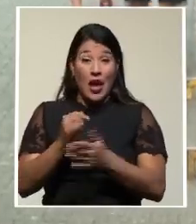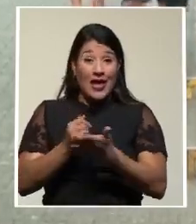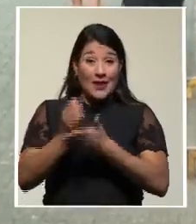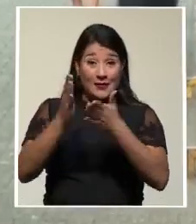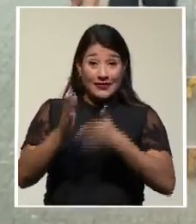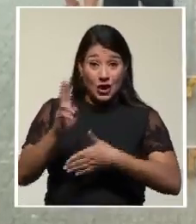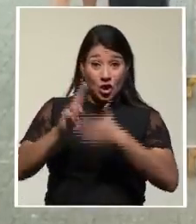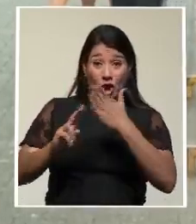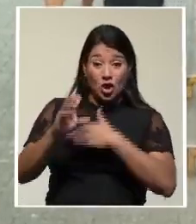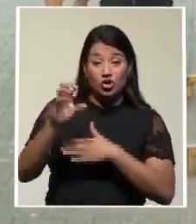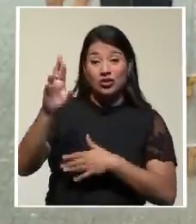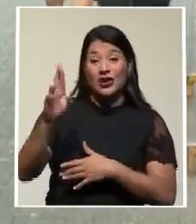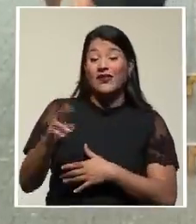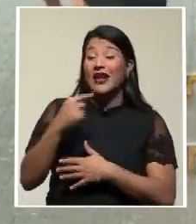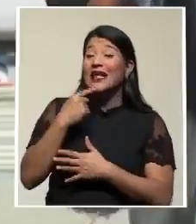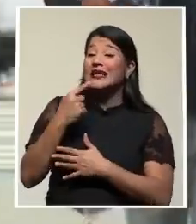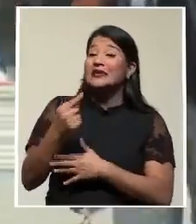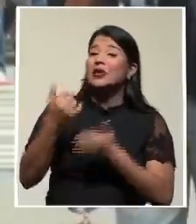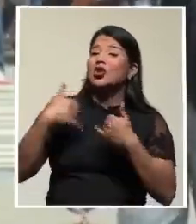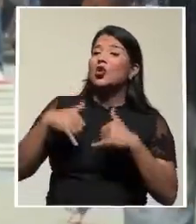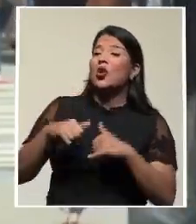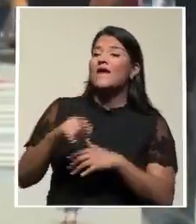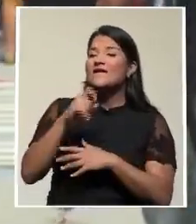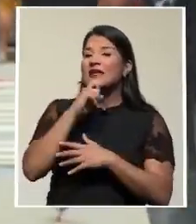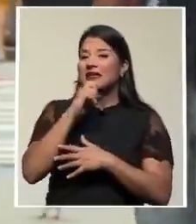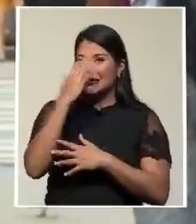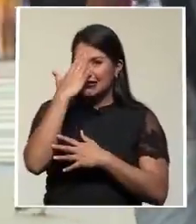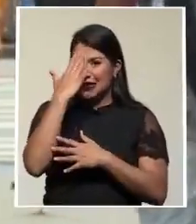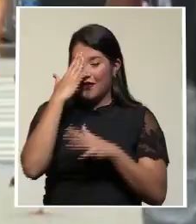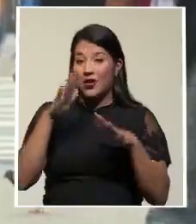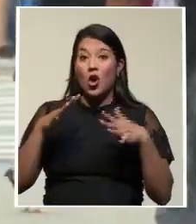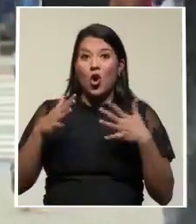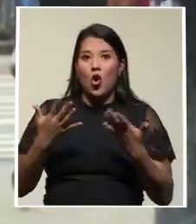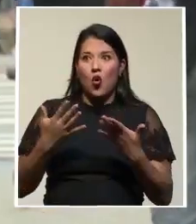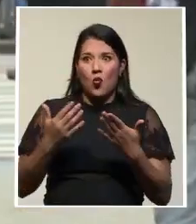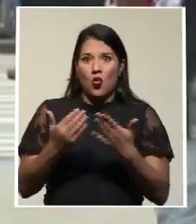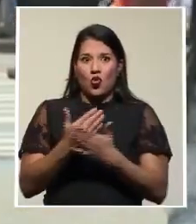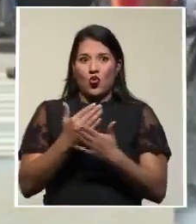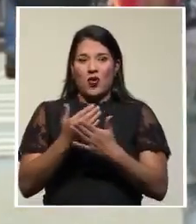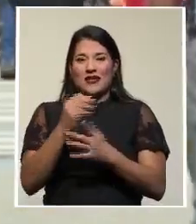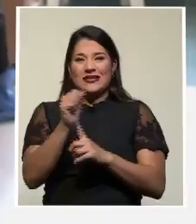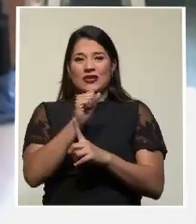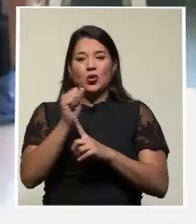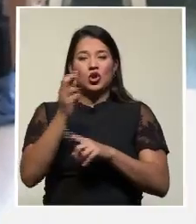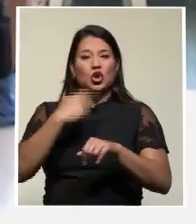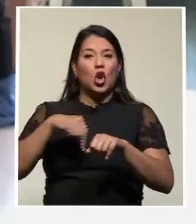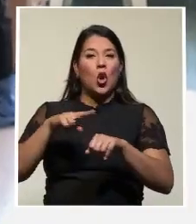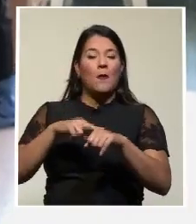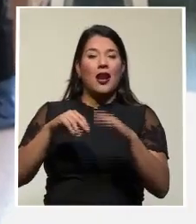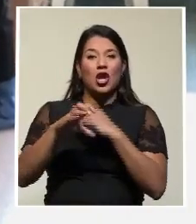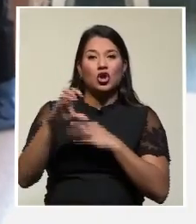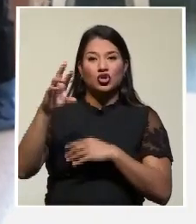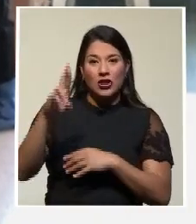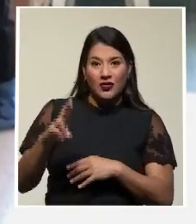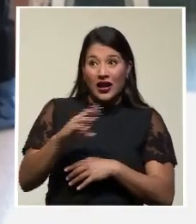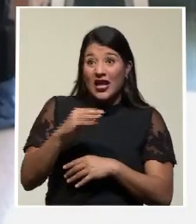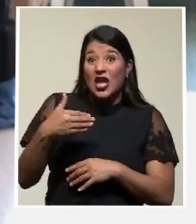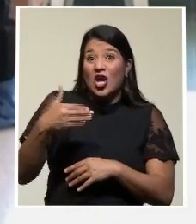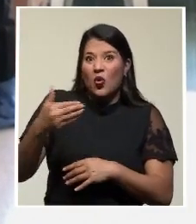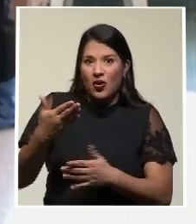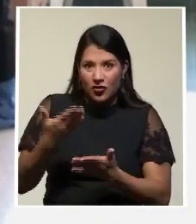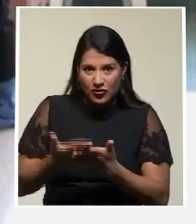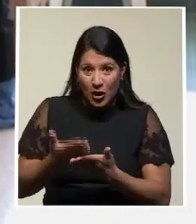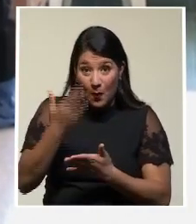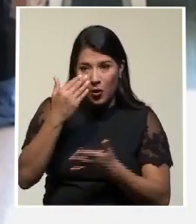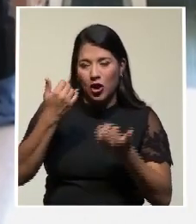UCR explica que aún es muy difícil pronosticar cuál será nuestra nueva normalidad e incluso cuándo llegará, pues aún la